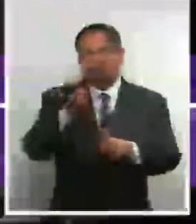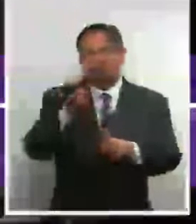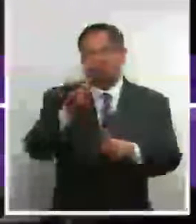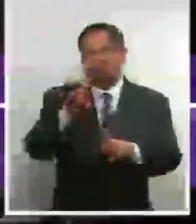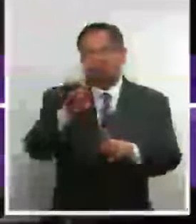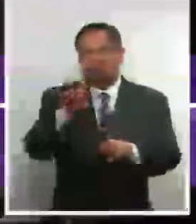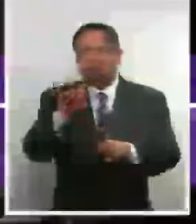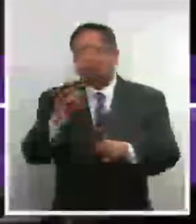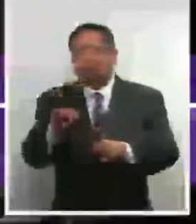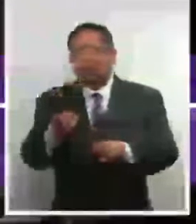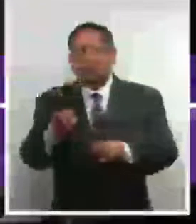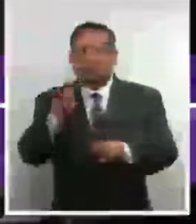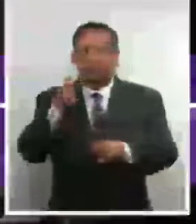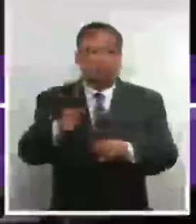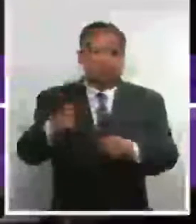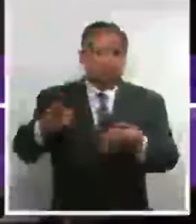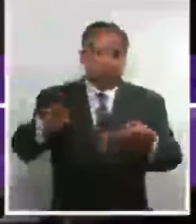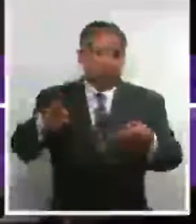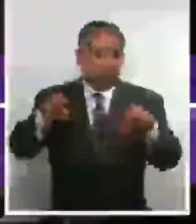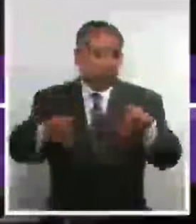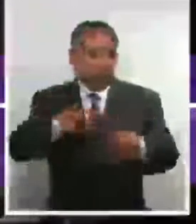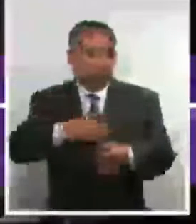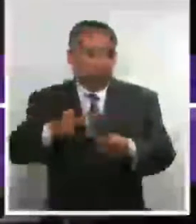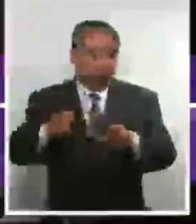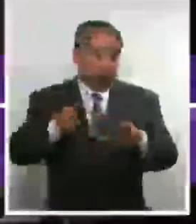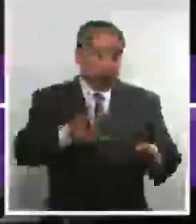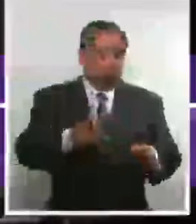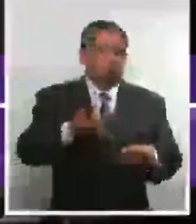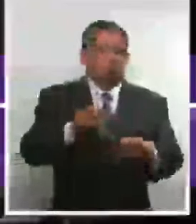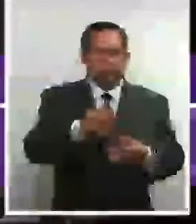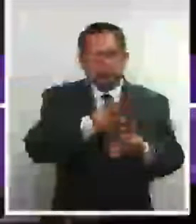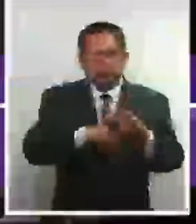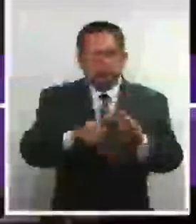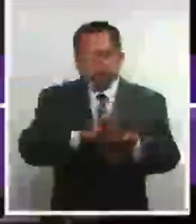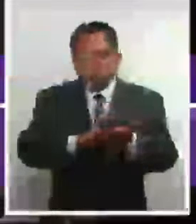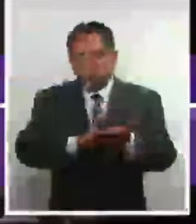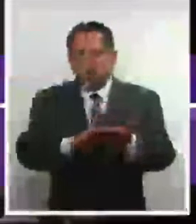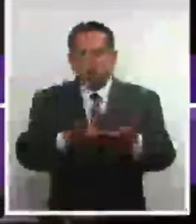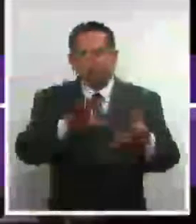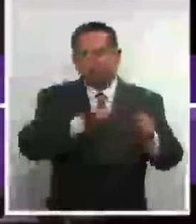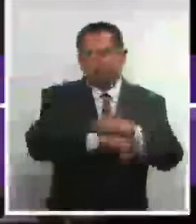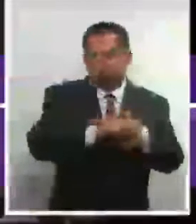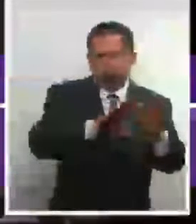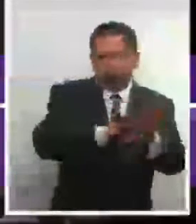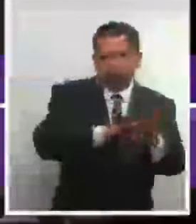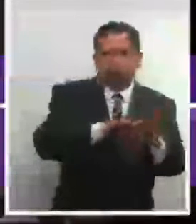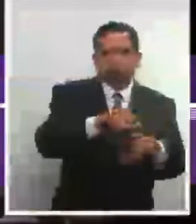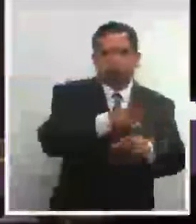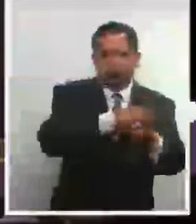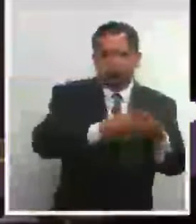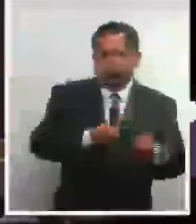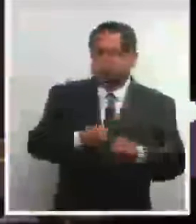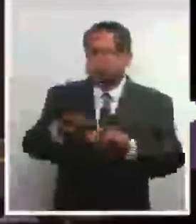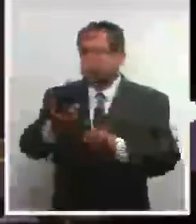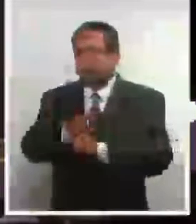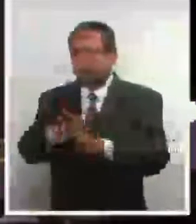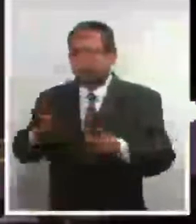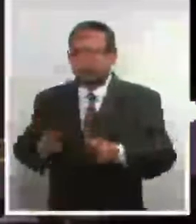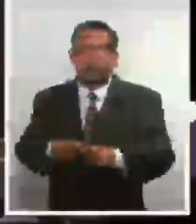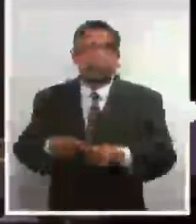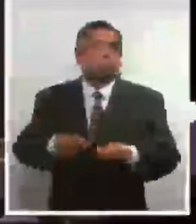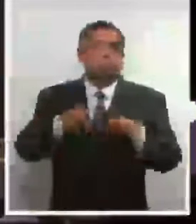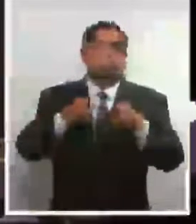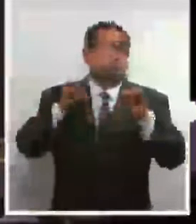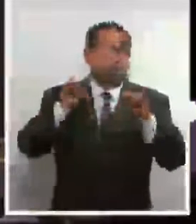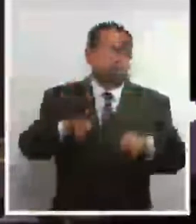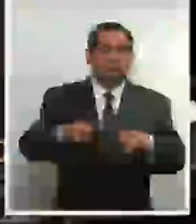delitos, la impartición de justicia, la reinserción social, el acceso a una vida libre de